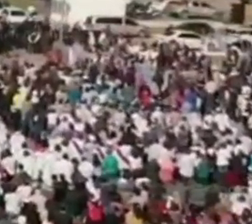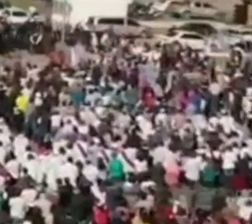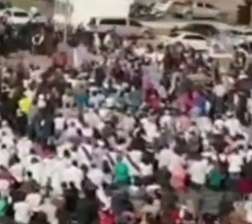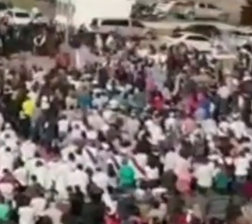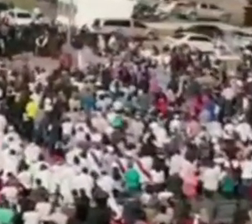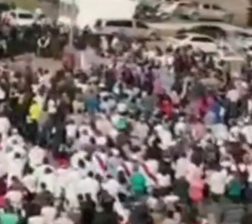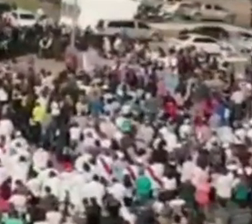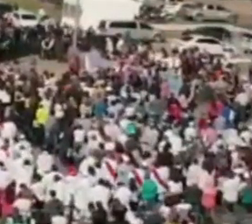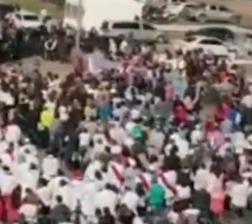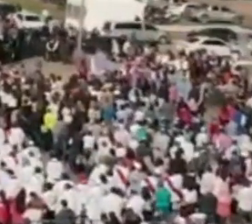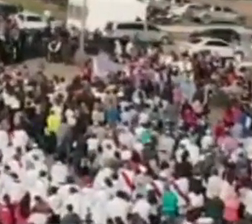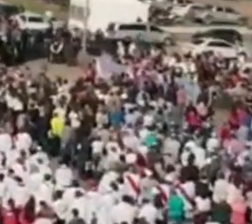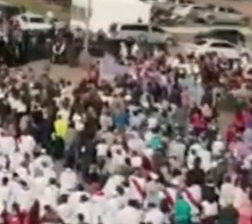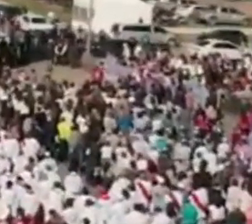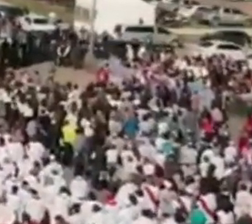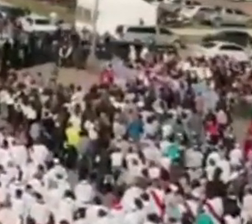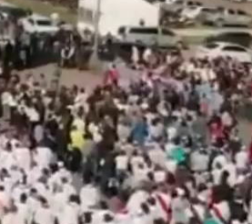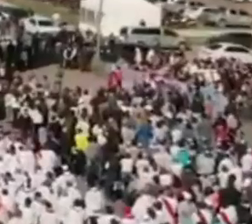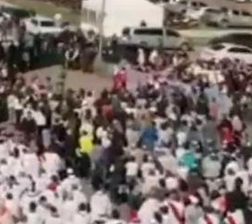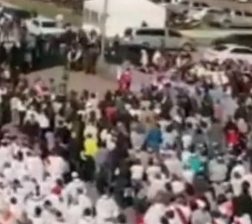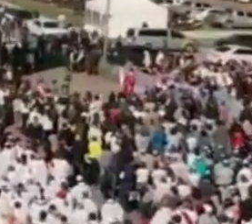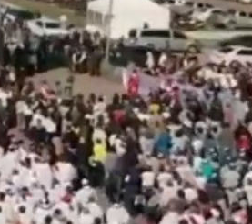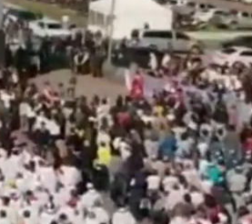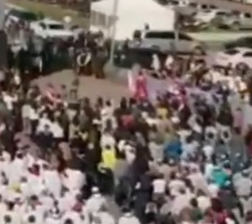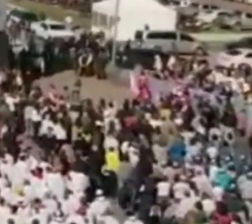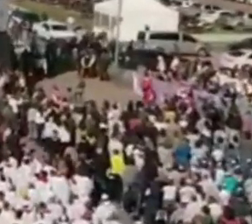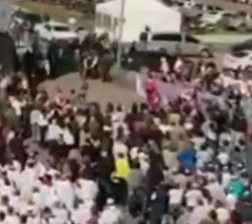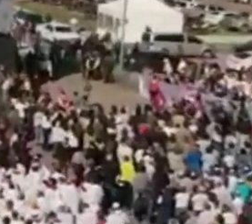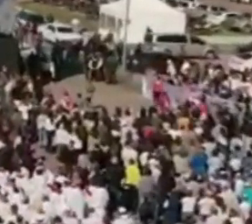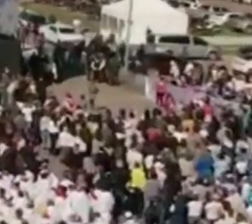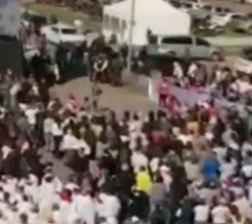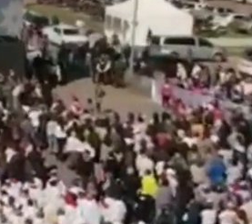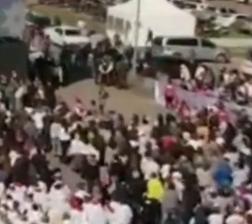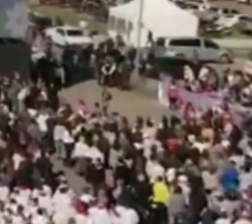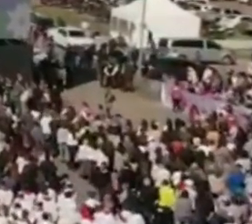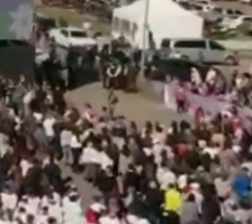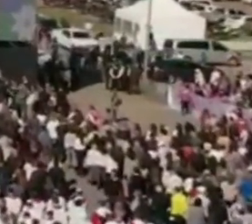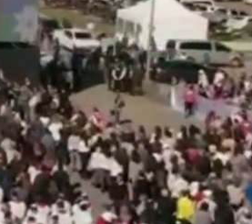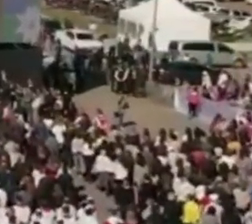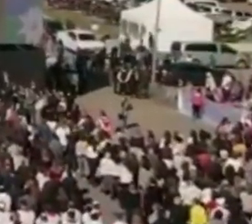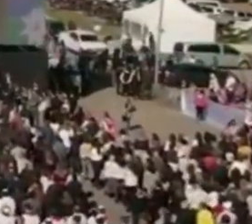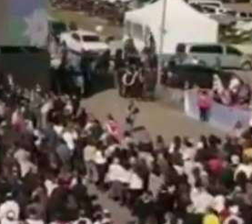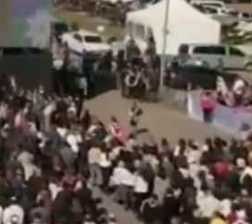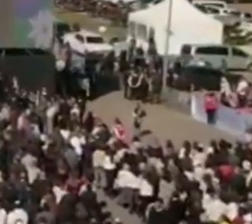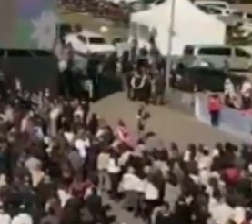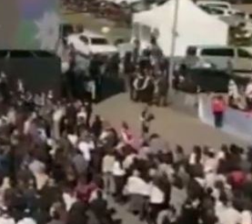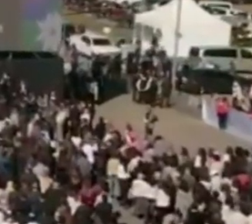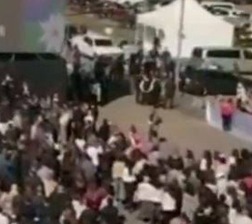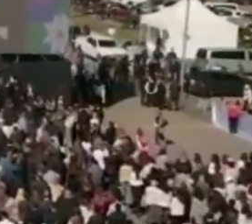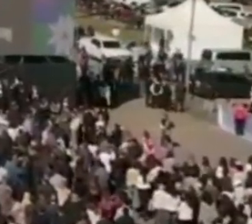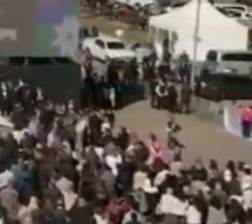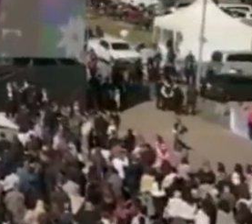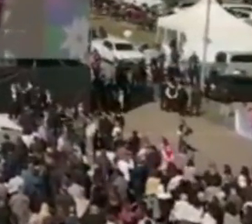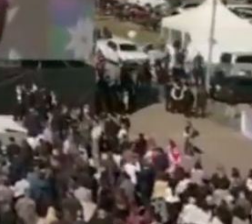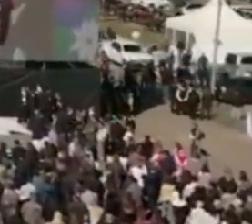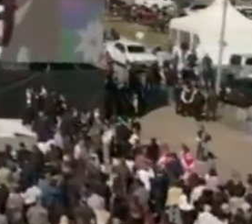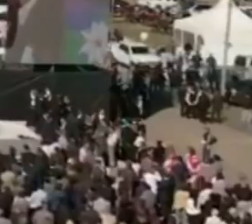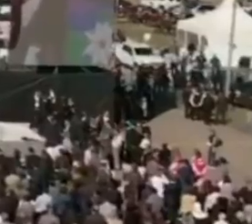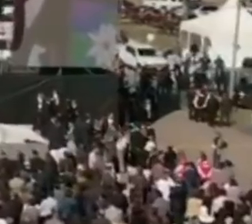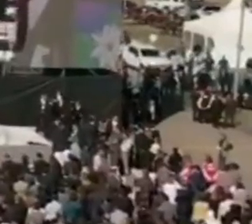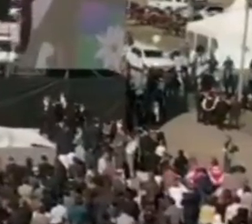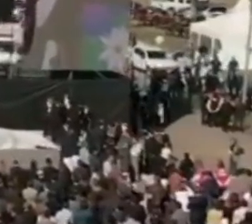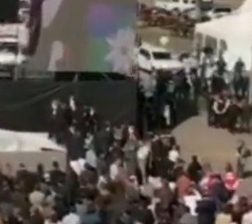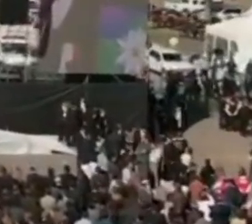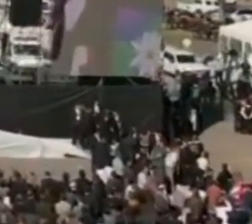Los mártires nos exhortan, tanto a nosotros como a las generaciones futuras, a abrir